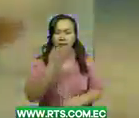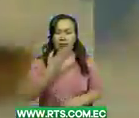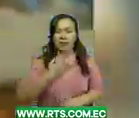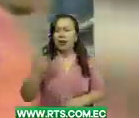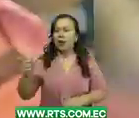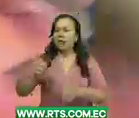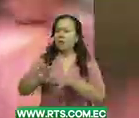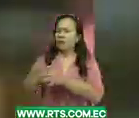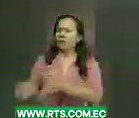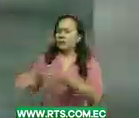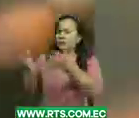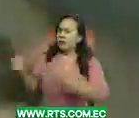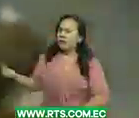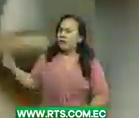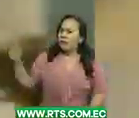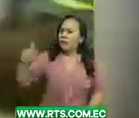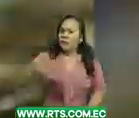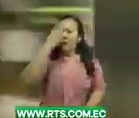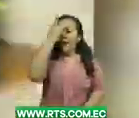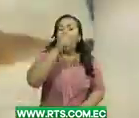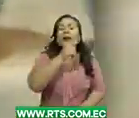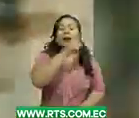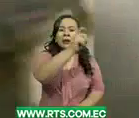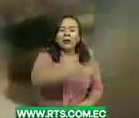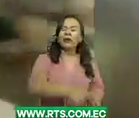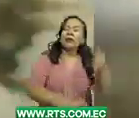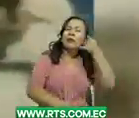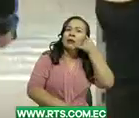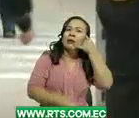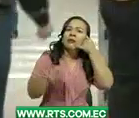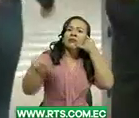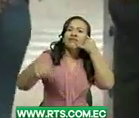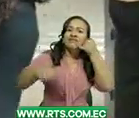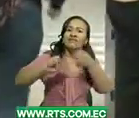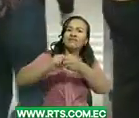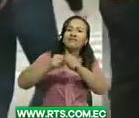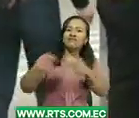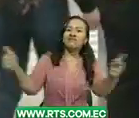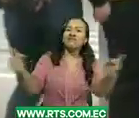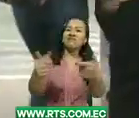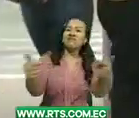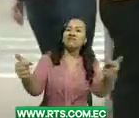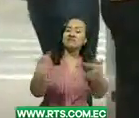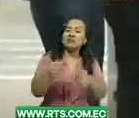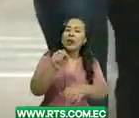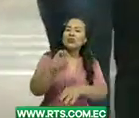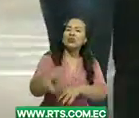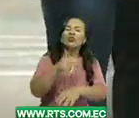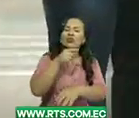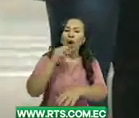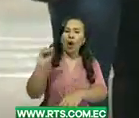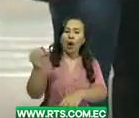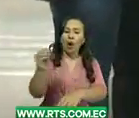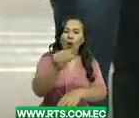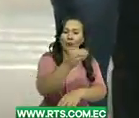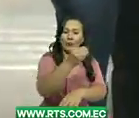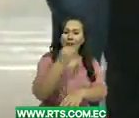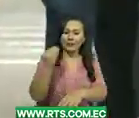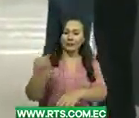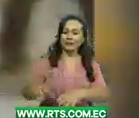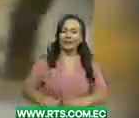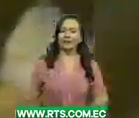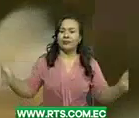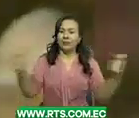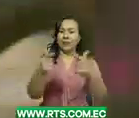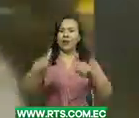sus compañeros acudieron a un llamado de auxilio por una riña que se registraba en el corredor sur entre jóvenes estudiantes cuando los